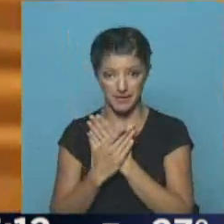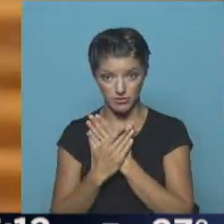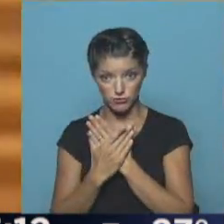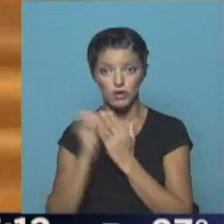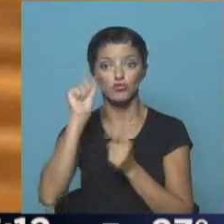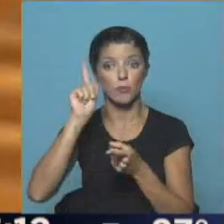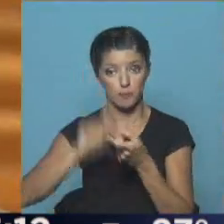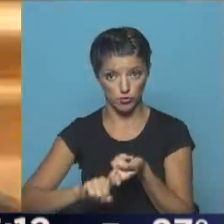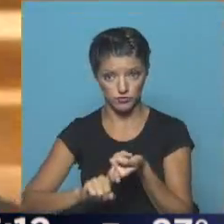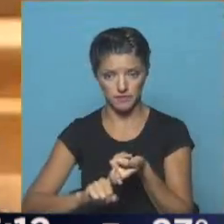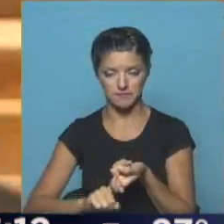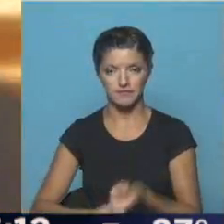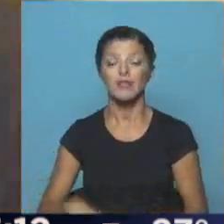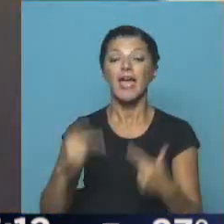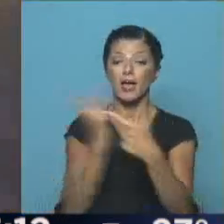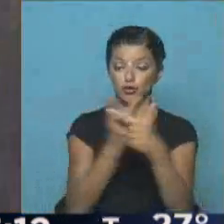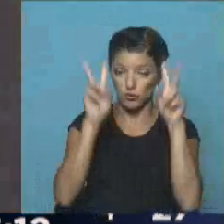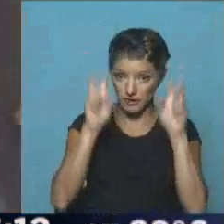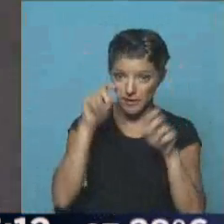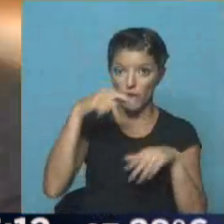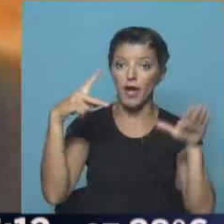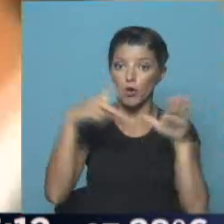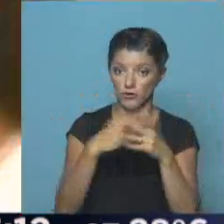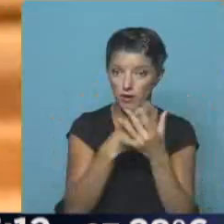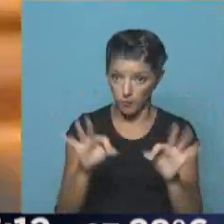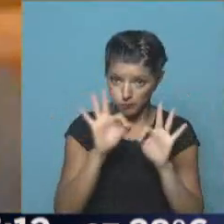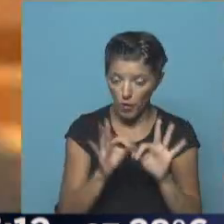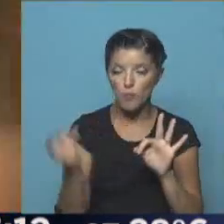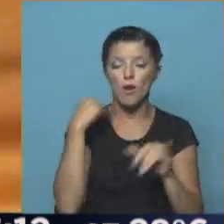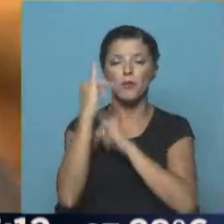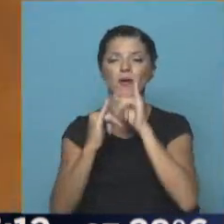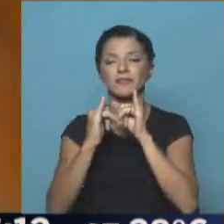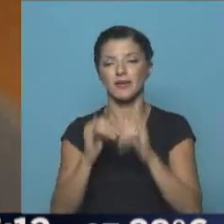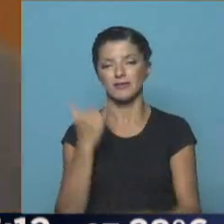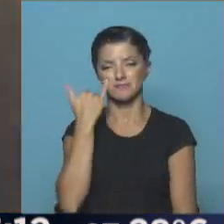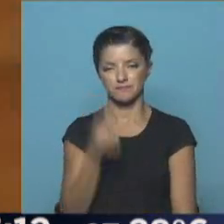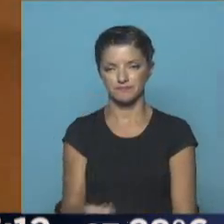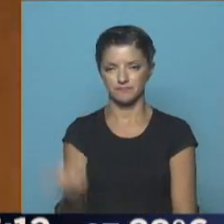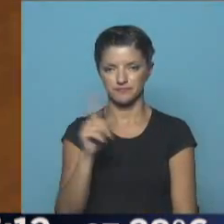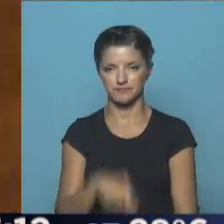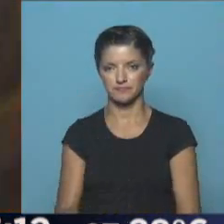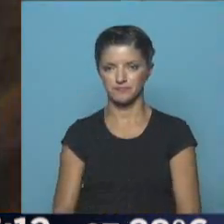su esposa. Se lo contamos, como siempre, luego de la pausa. Ya volvemos.